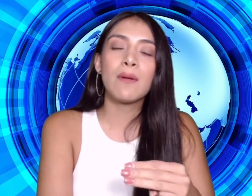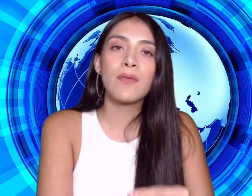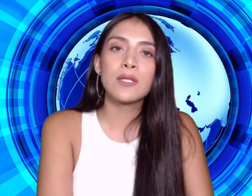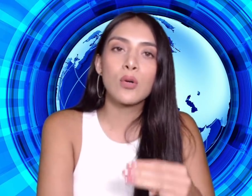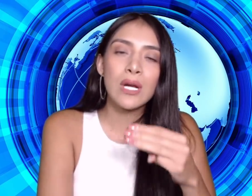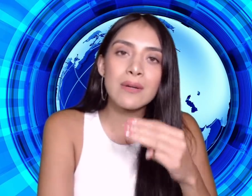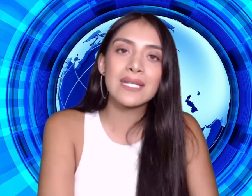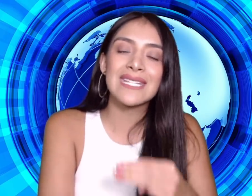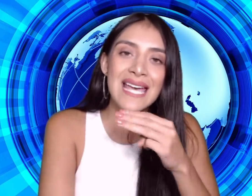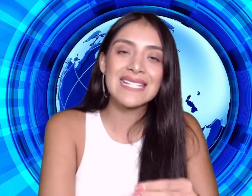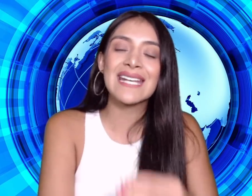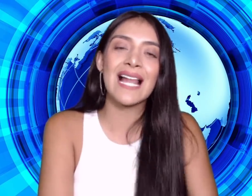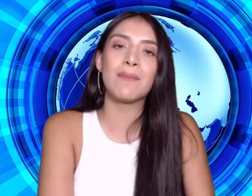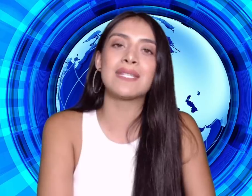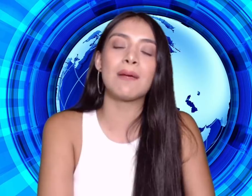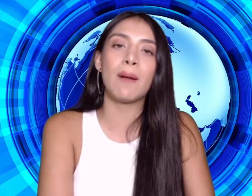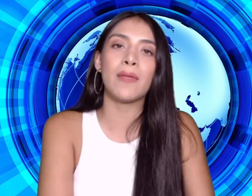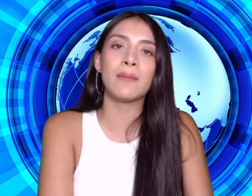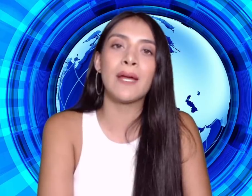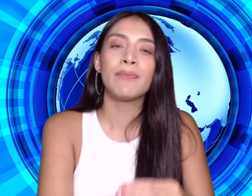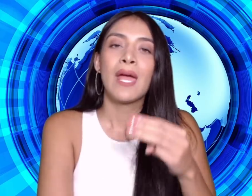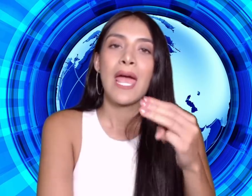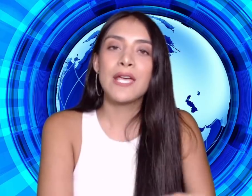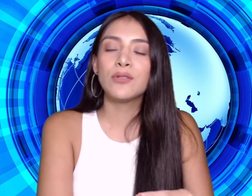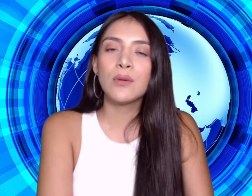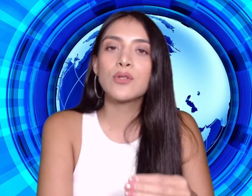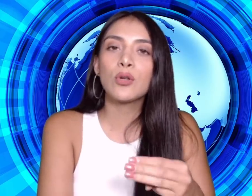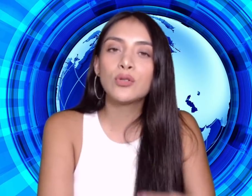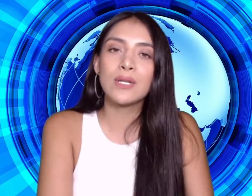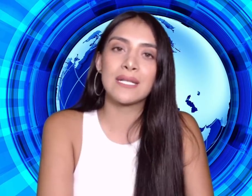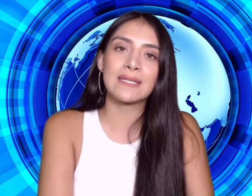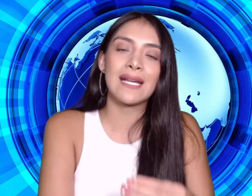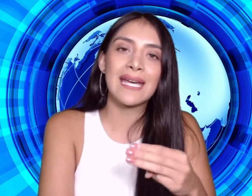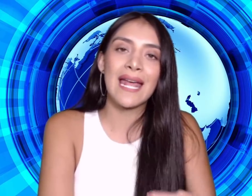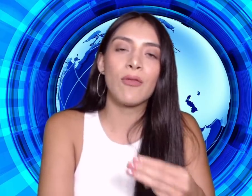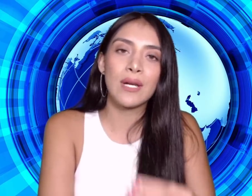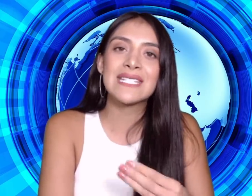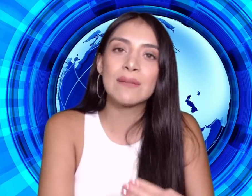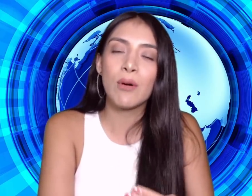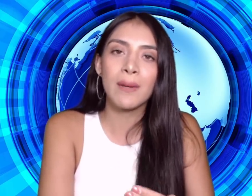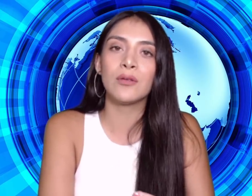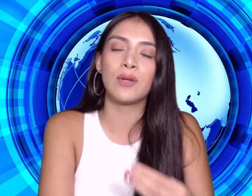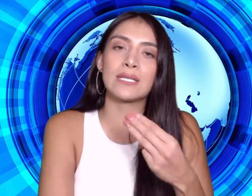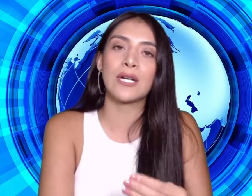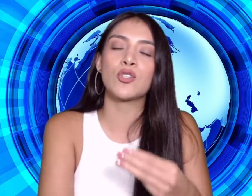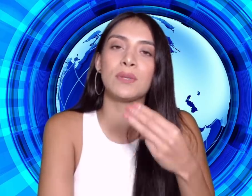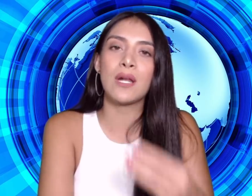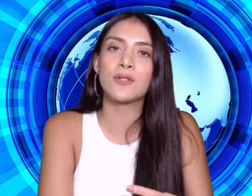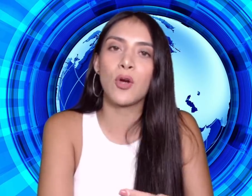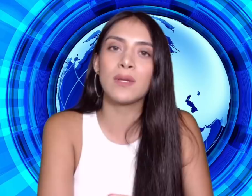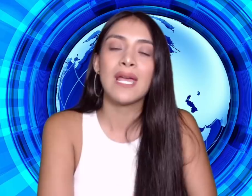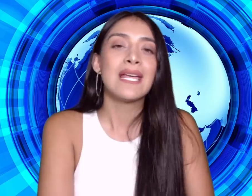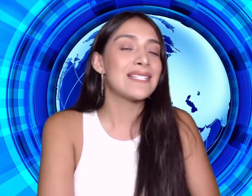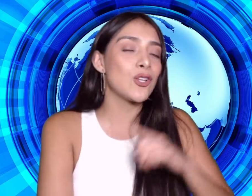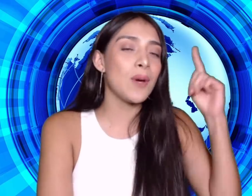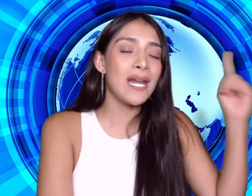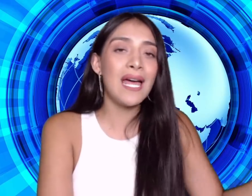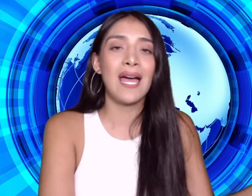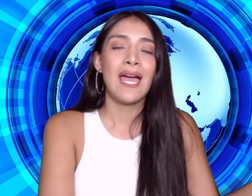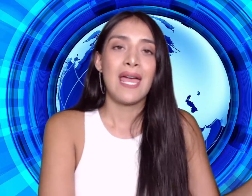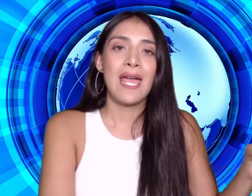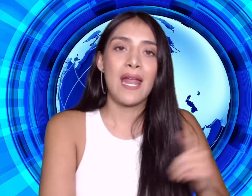no solamente eso, una vez que ya se calme esta pandemia, estos nuevos doctores que se están creando en este momento y que están en hospitales COVID, se